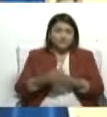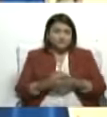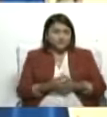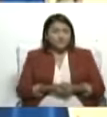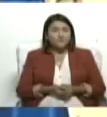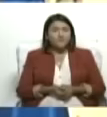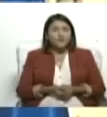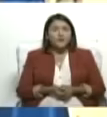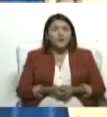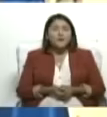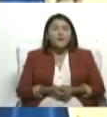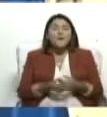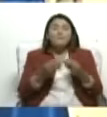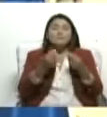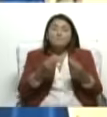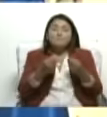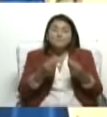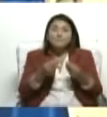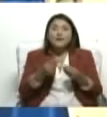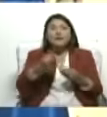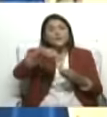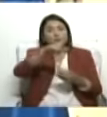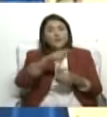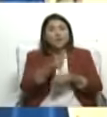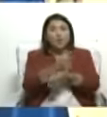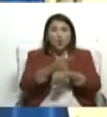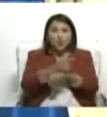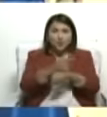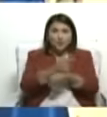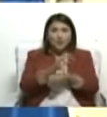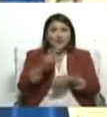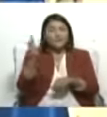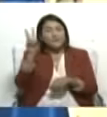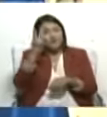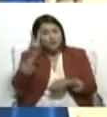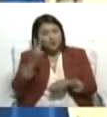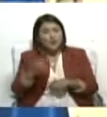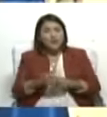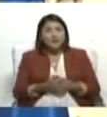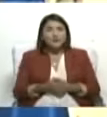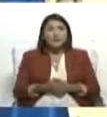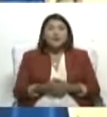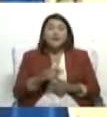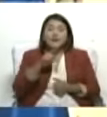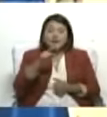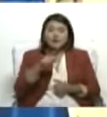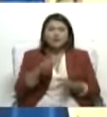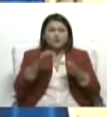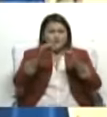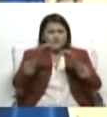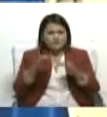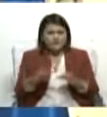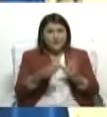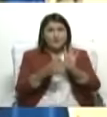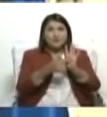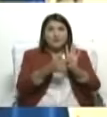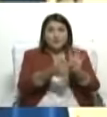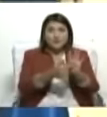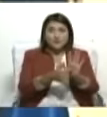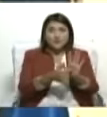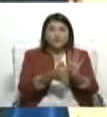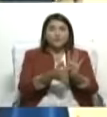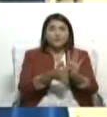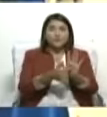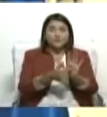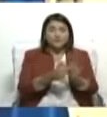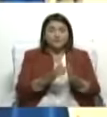como sea necesario para el gobierno de la República Bolivariana de Venezuela. Es nuestra posición firme, nunca ha cambiado y sigue en